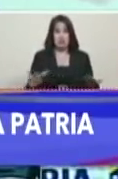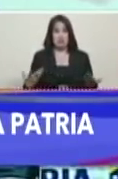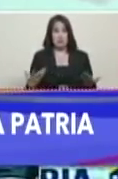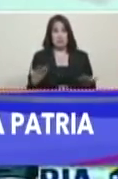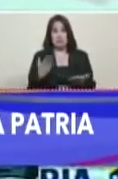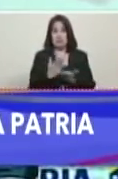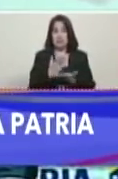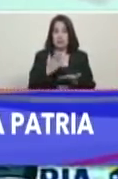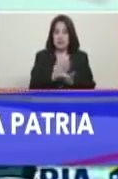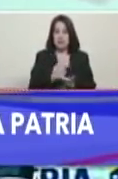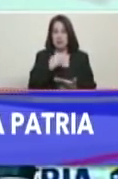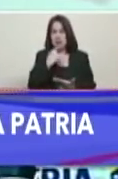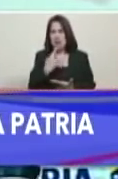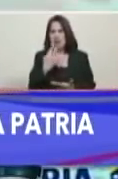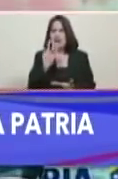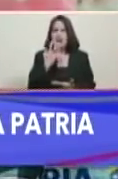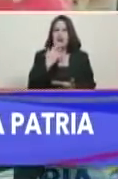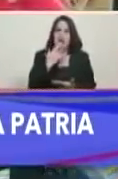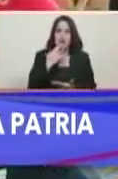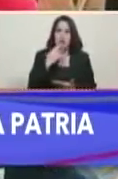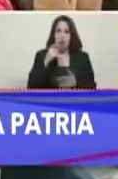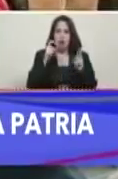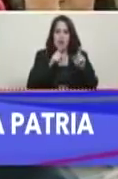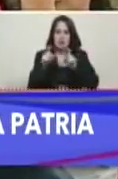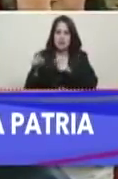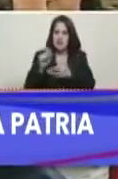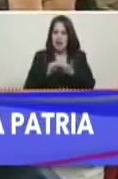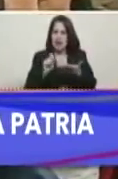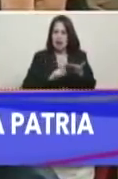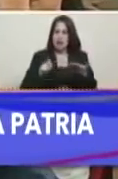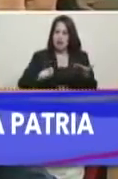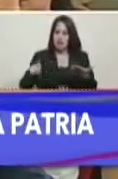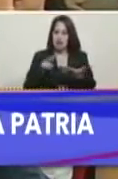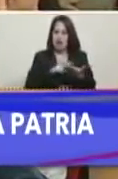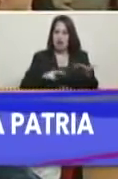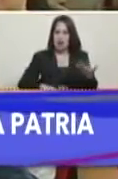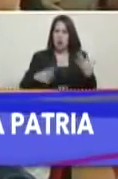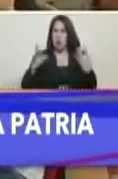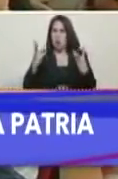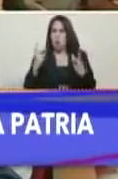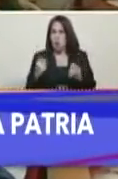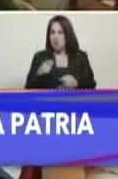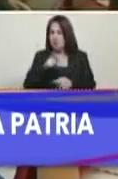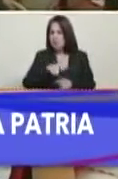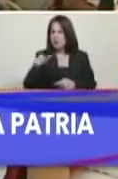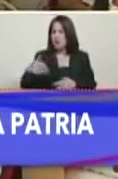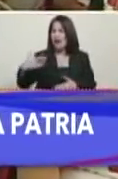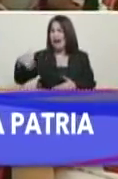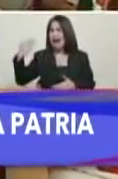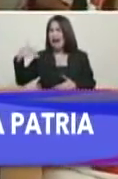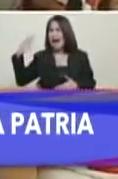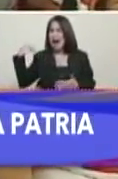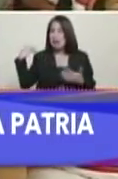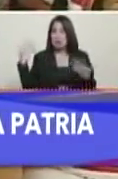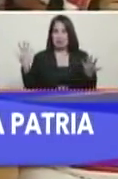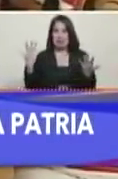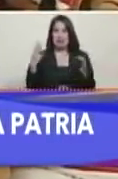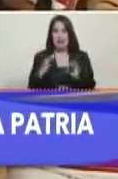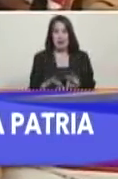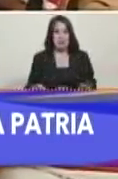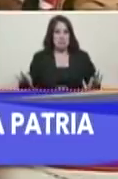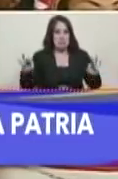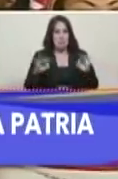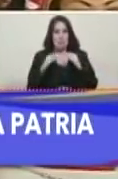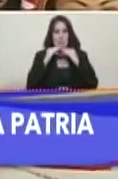Siempre ponía el ejemplo de la alfabetización. ¿Cuántas personas, compatriotas, se alfabetizaban anualmente con